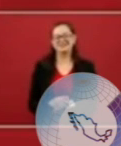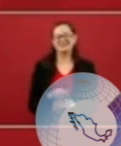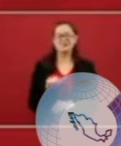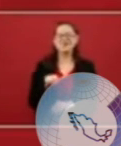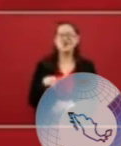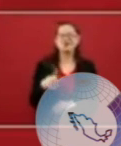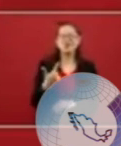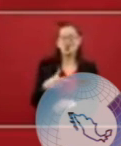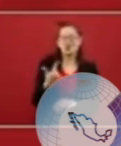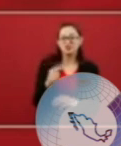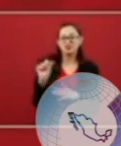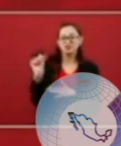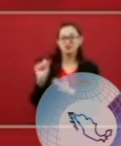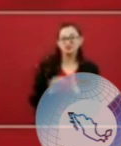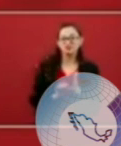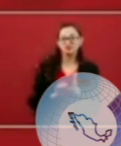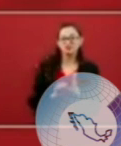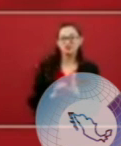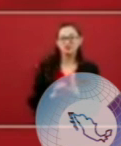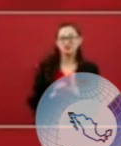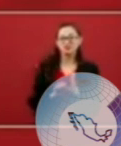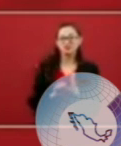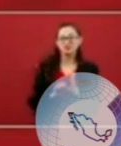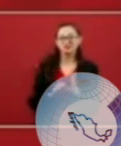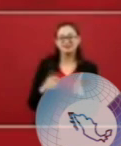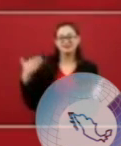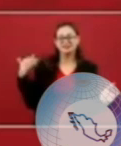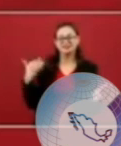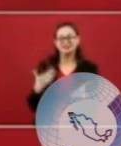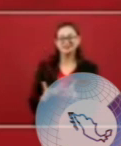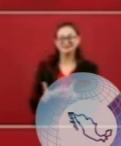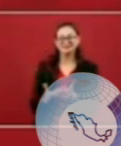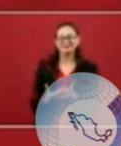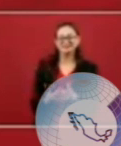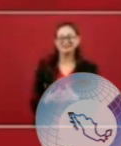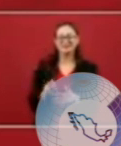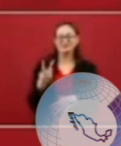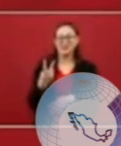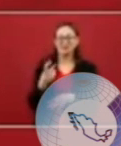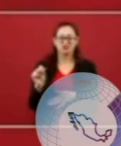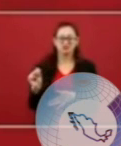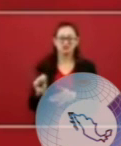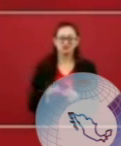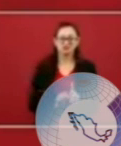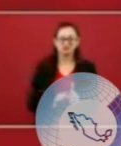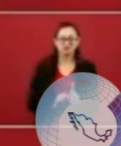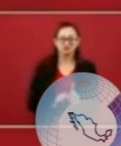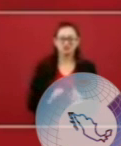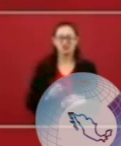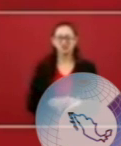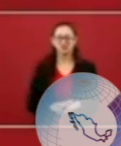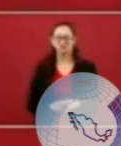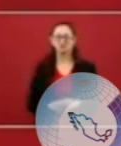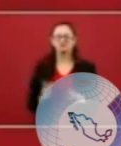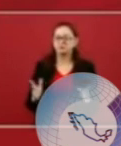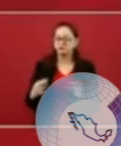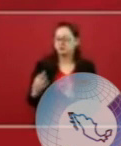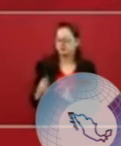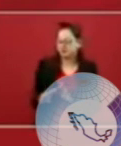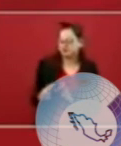12 meses y ya pues tenemos buenos